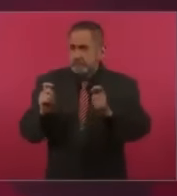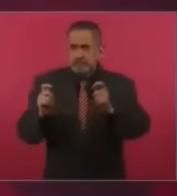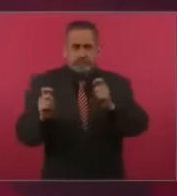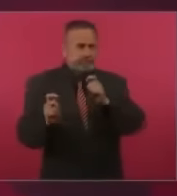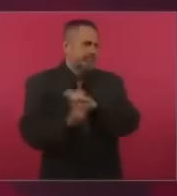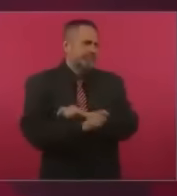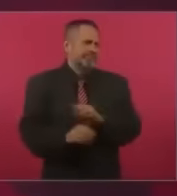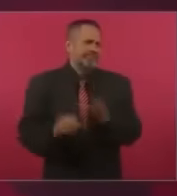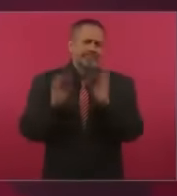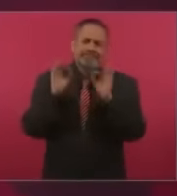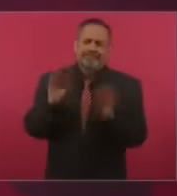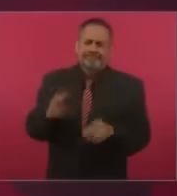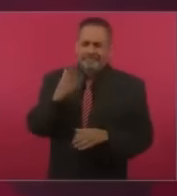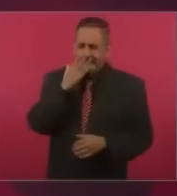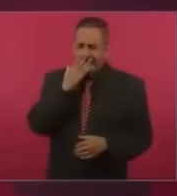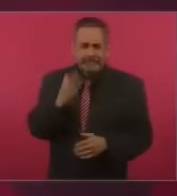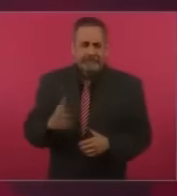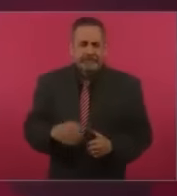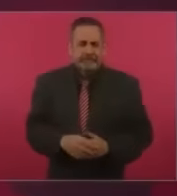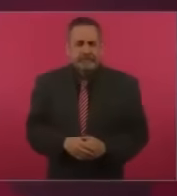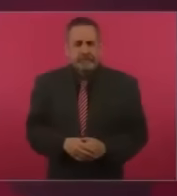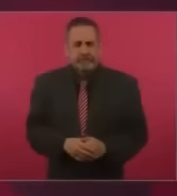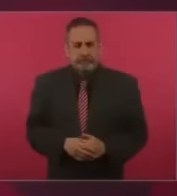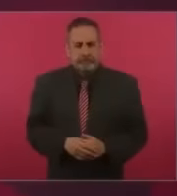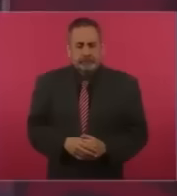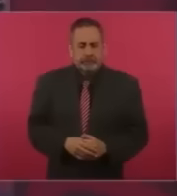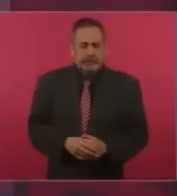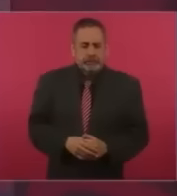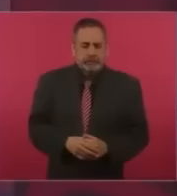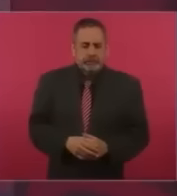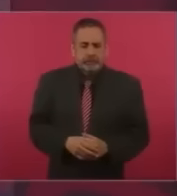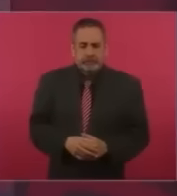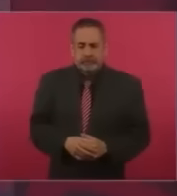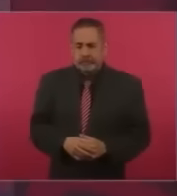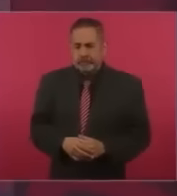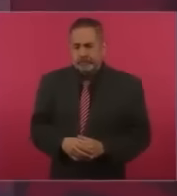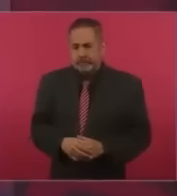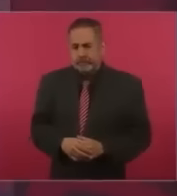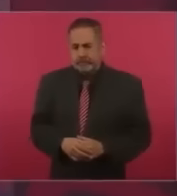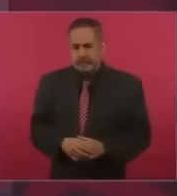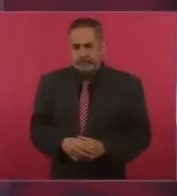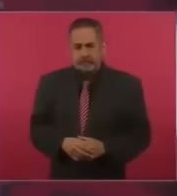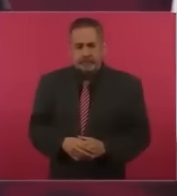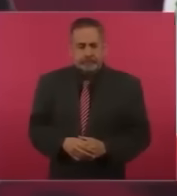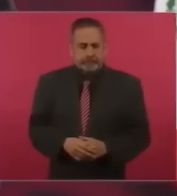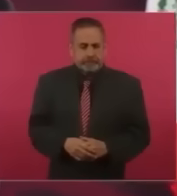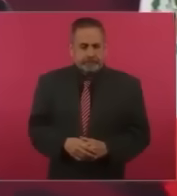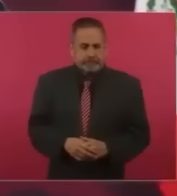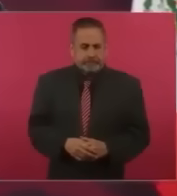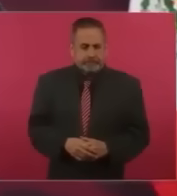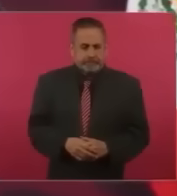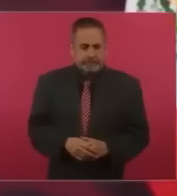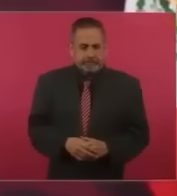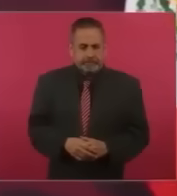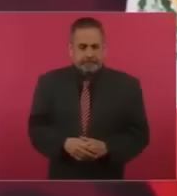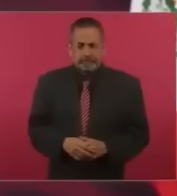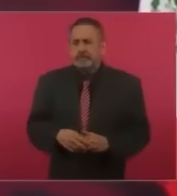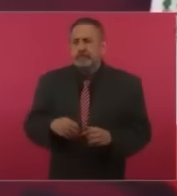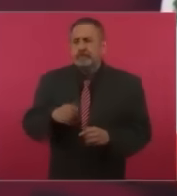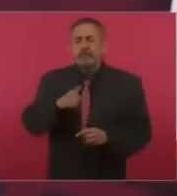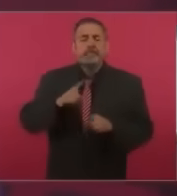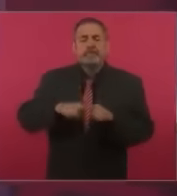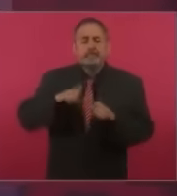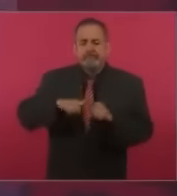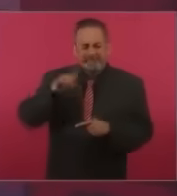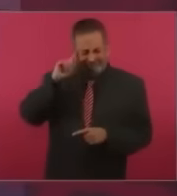la última palabra no se trata solo de una grosería o una agresión retórica en sí mismas graves revelan como